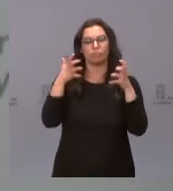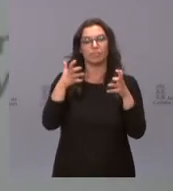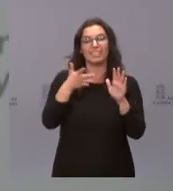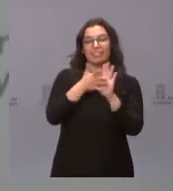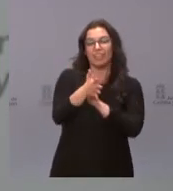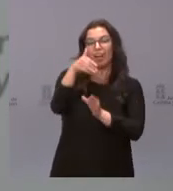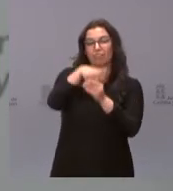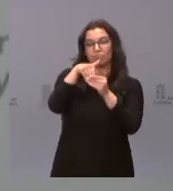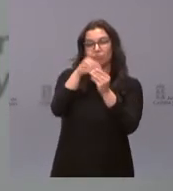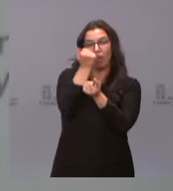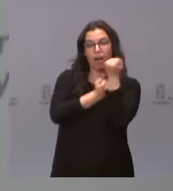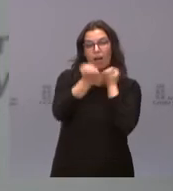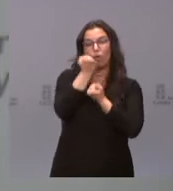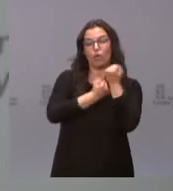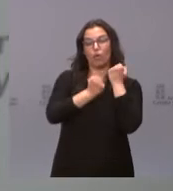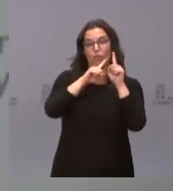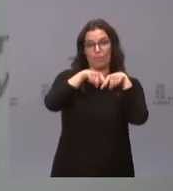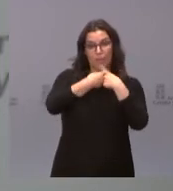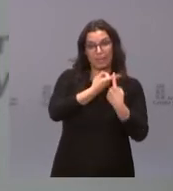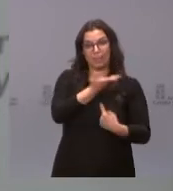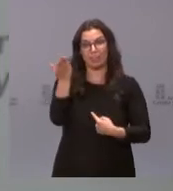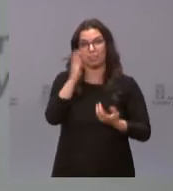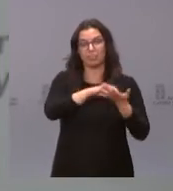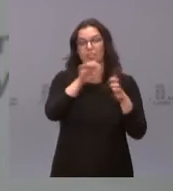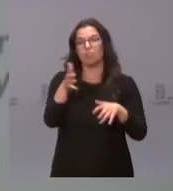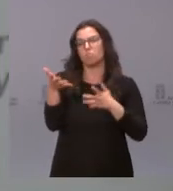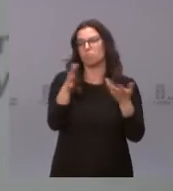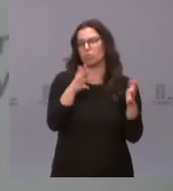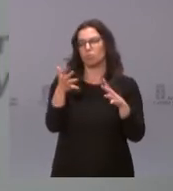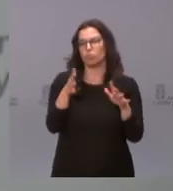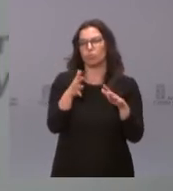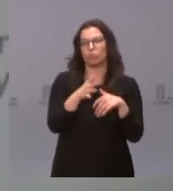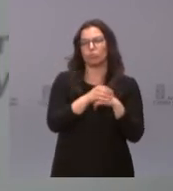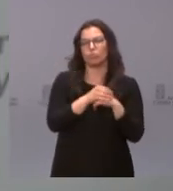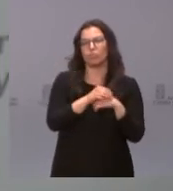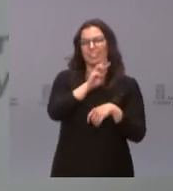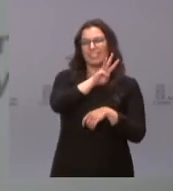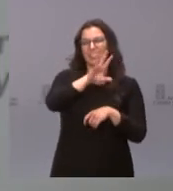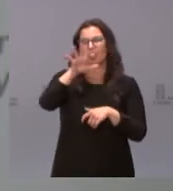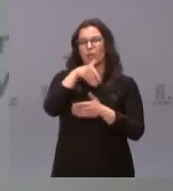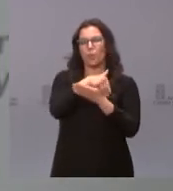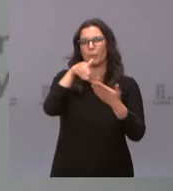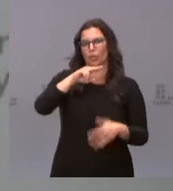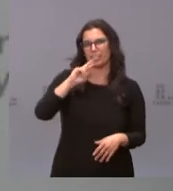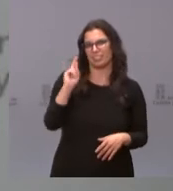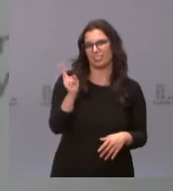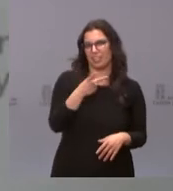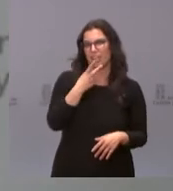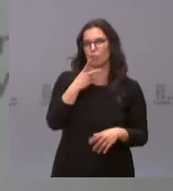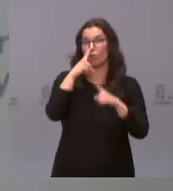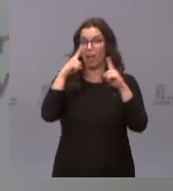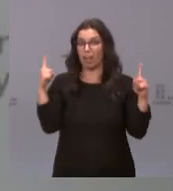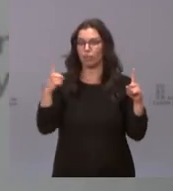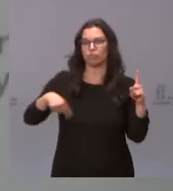para las familias de castilla y león' en torno a unos 35 millones de euros al